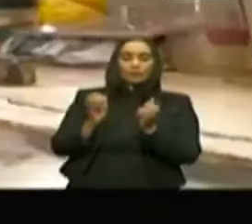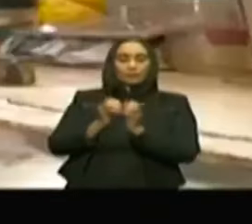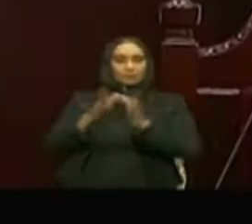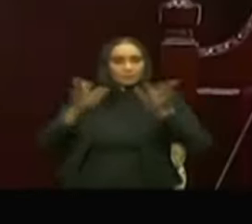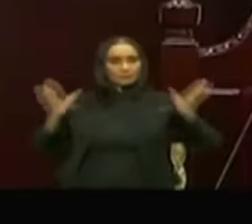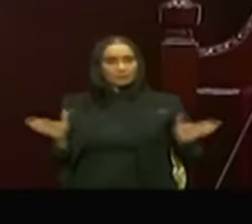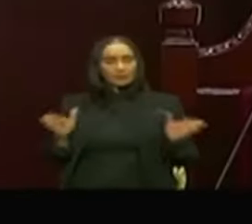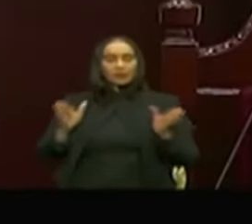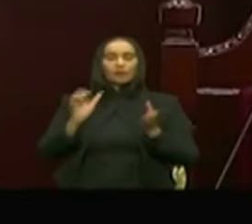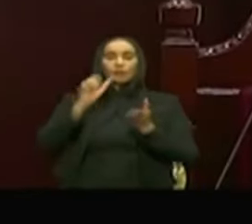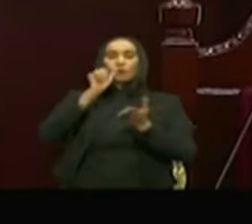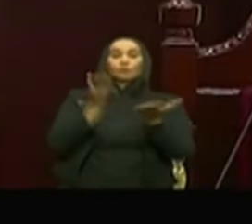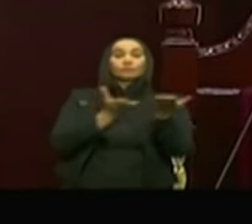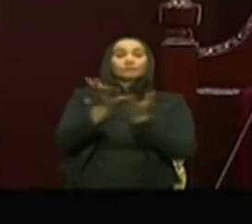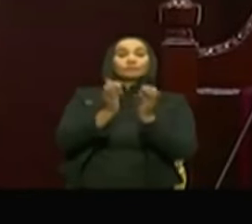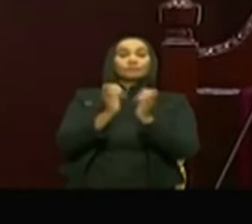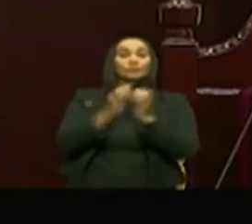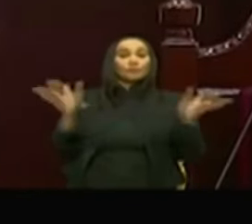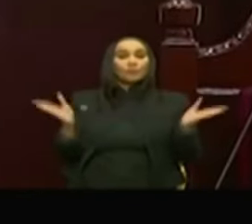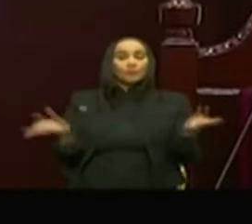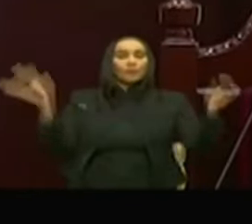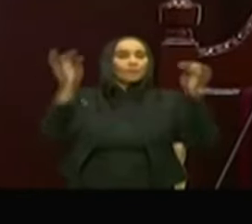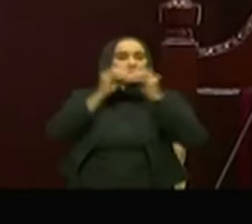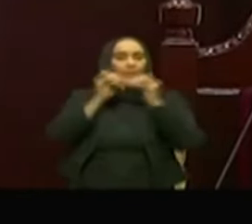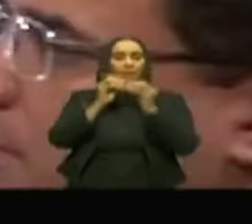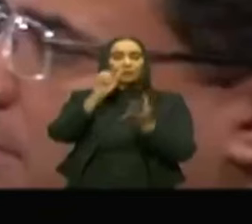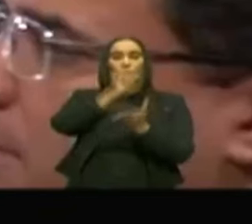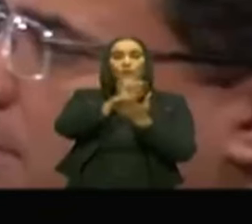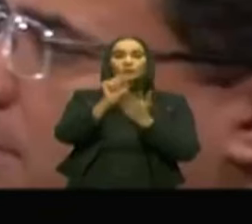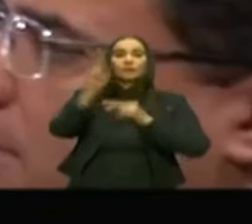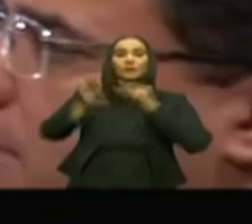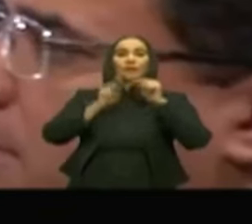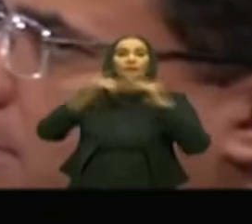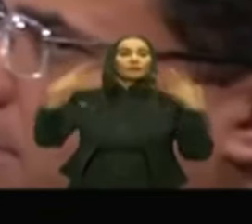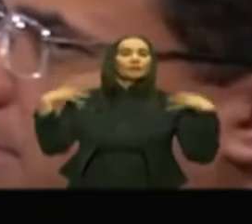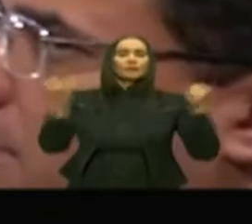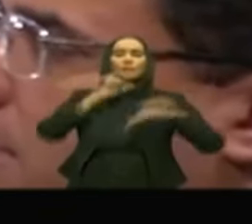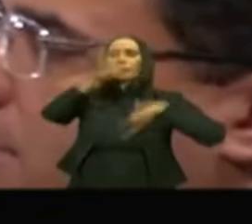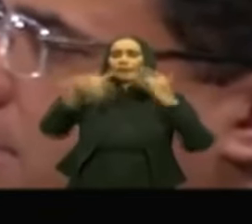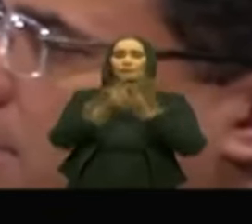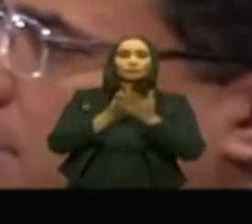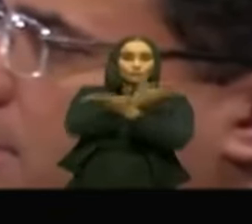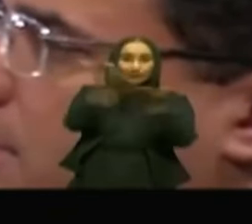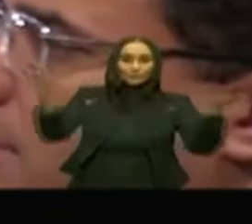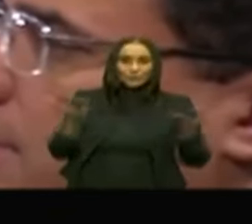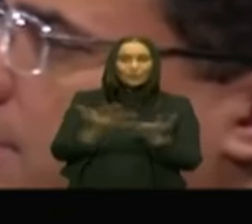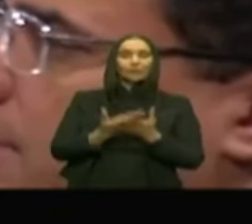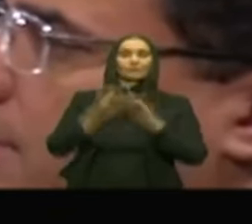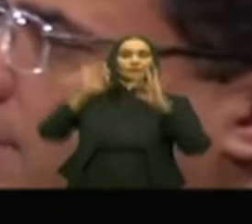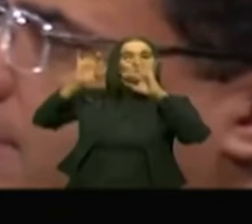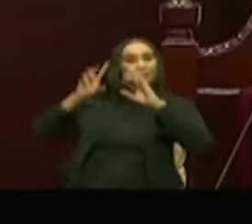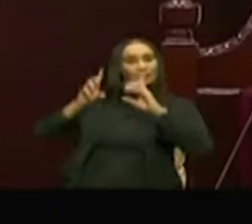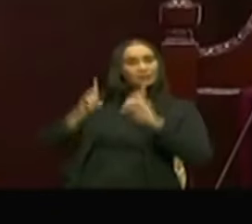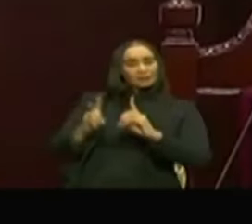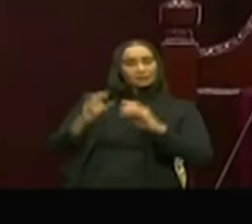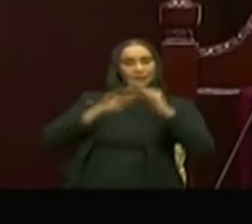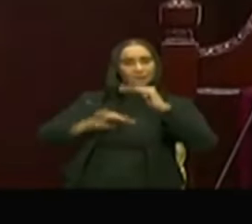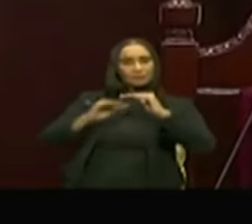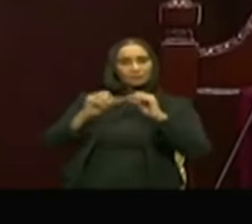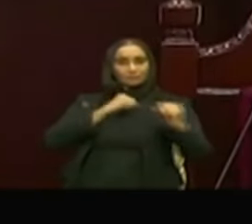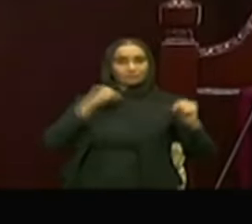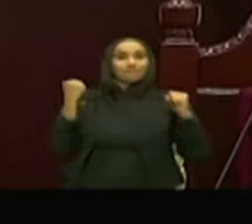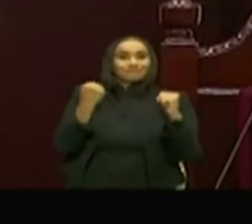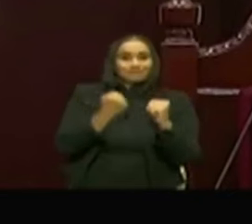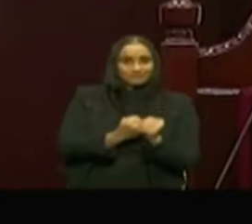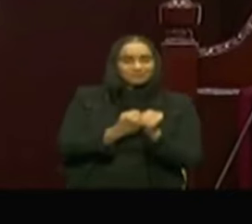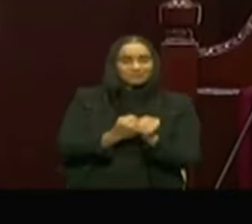la cobertura de los servicios públicos, con un seguro nacional de salud para todos y para todas, una educación básica